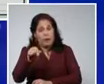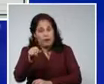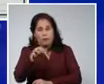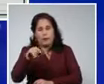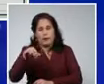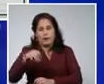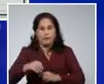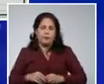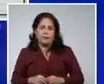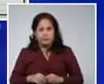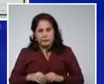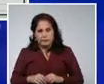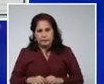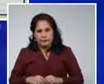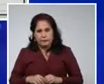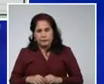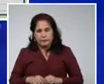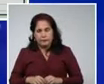Río.